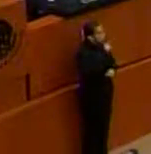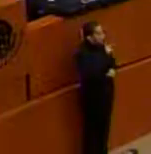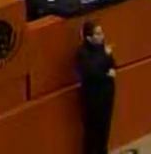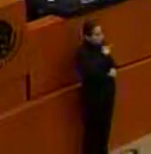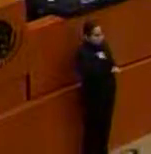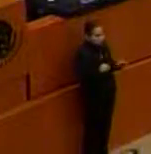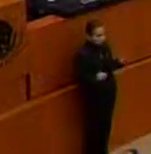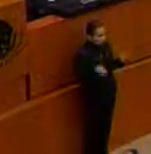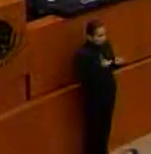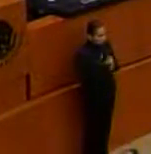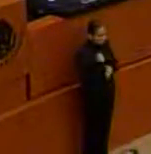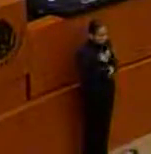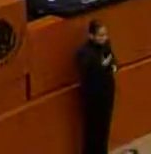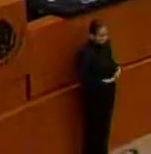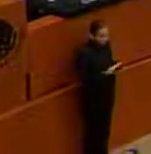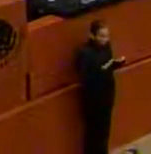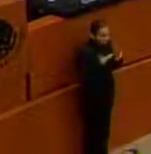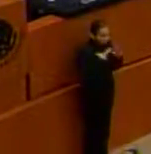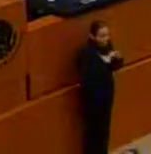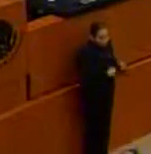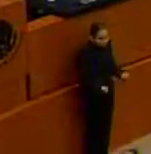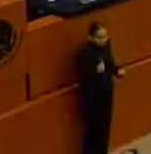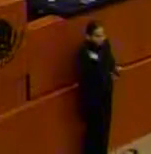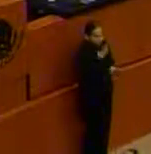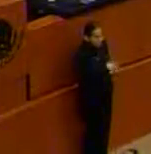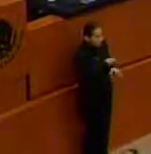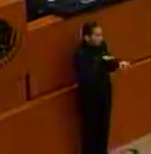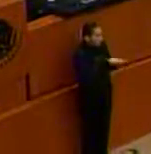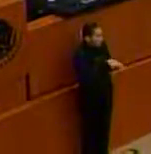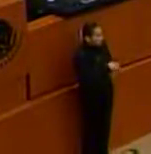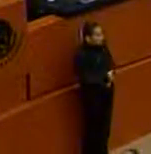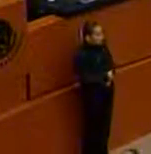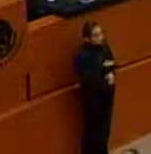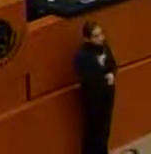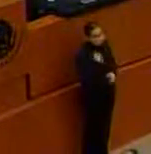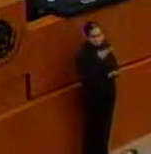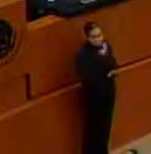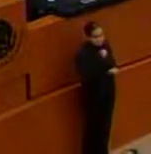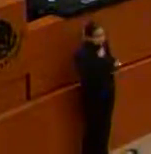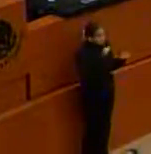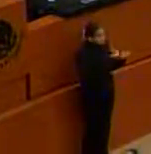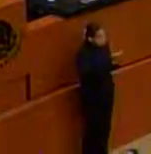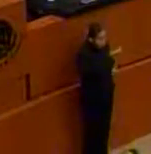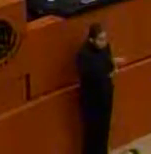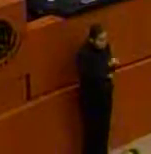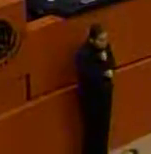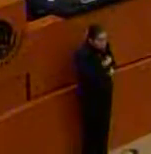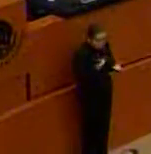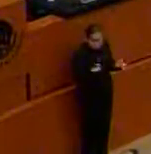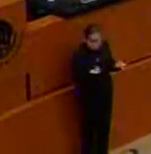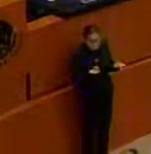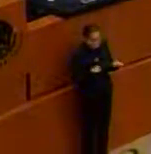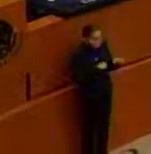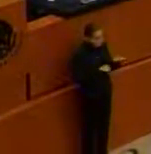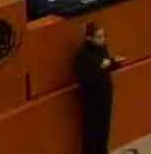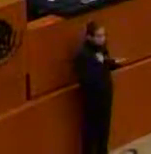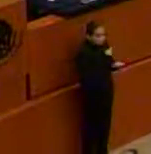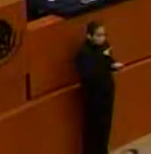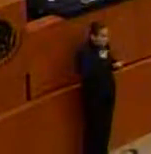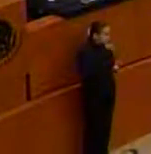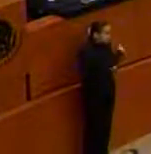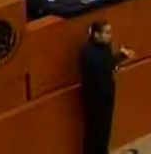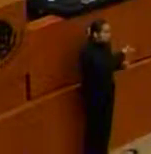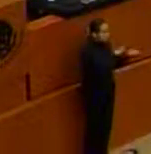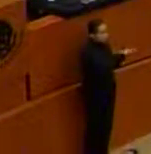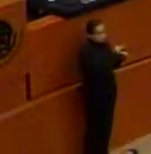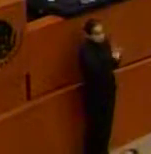pero que no desincentive la búsqueda del empleo. Entonces, si no se tiene el ingreso suficiente, habría